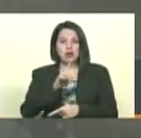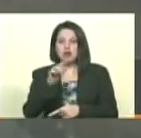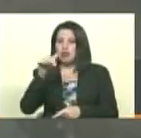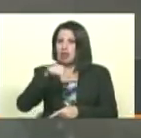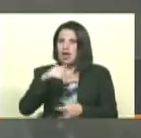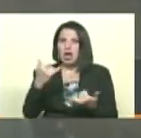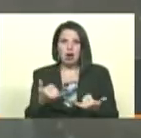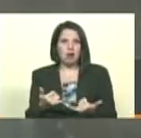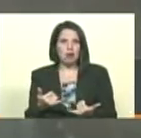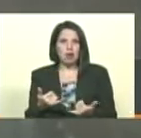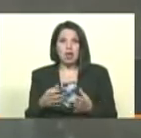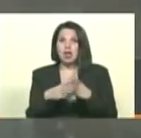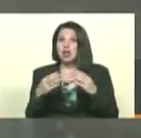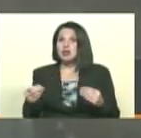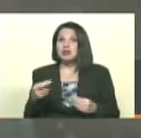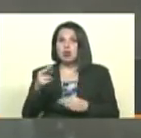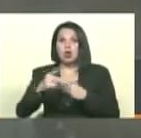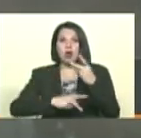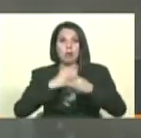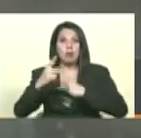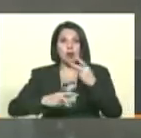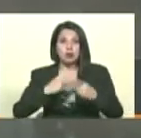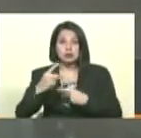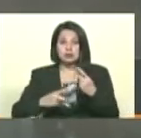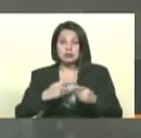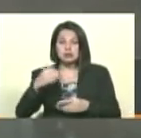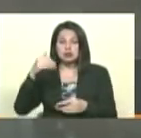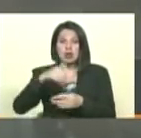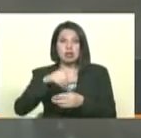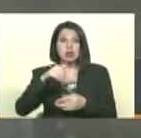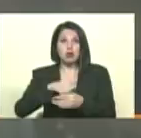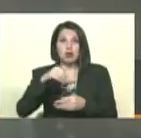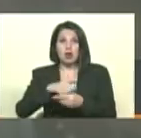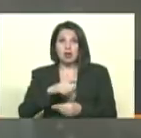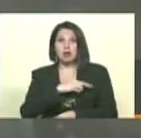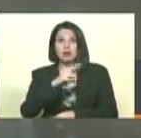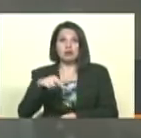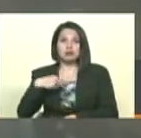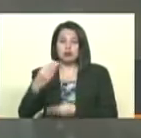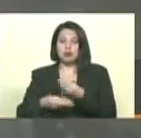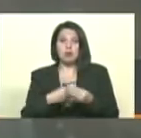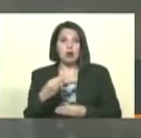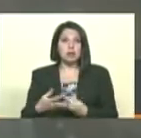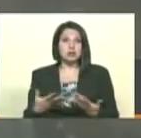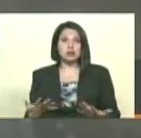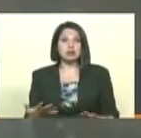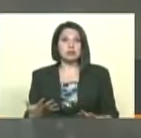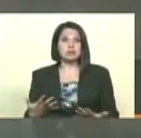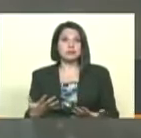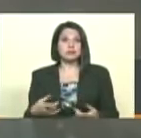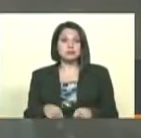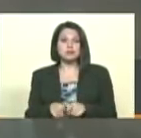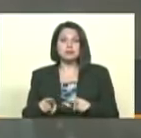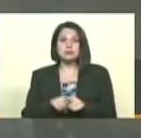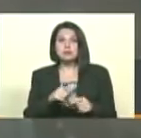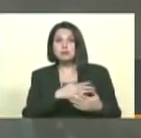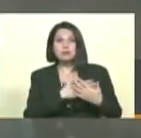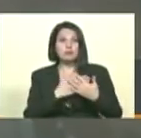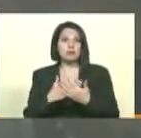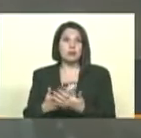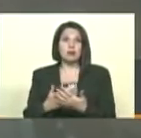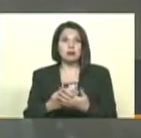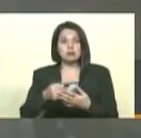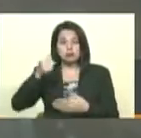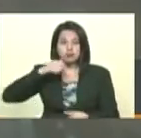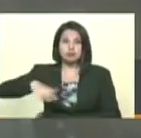de todos los procesos electorales que nosotros hemos realizado, han sido garantías dadas por